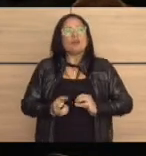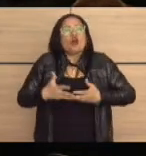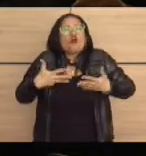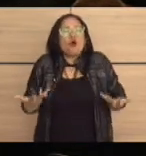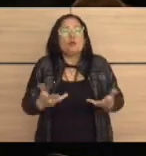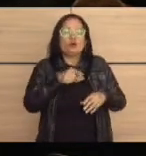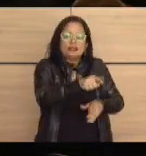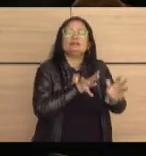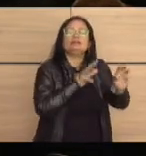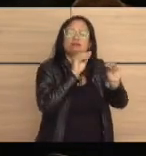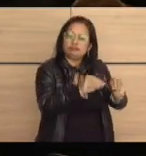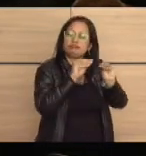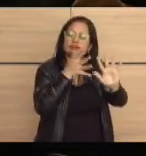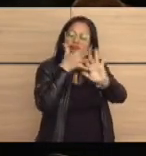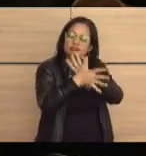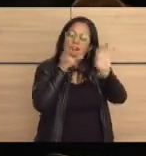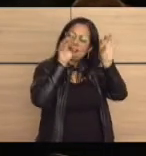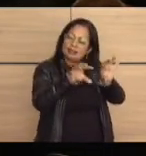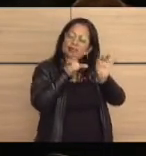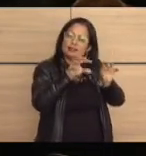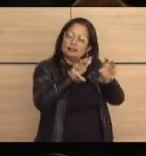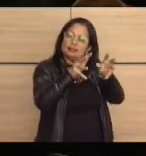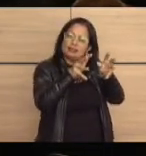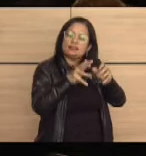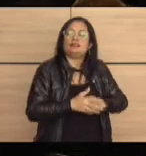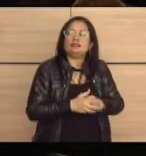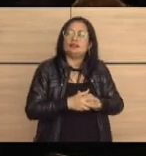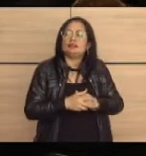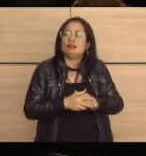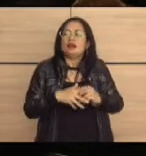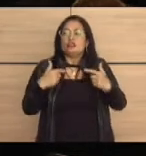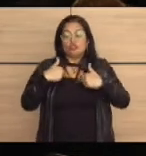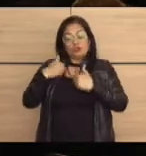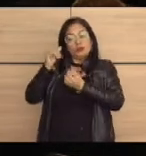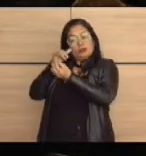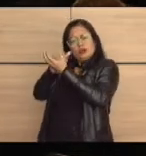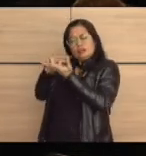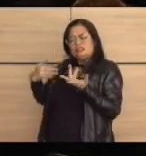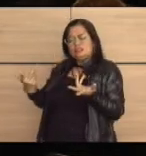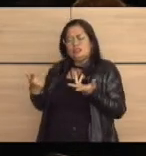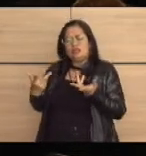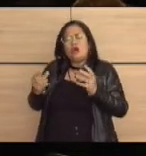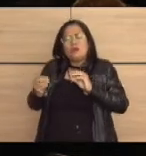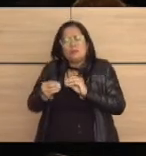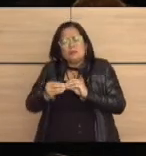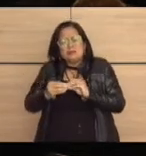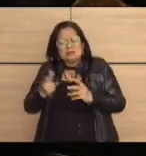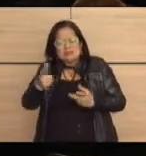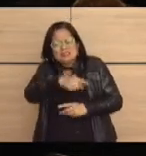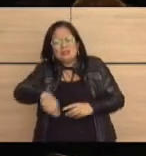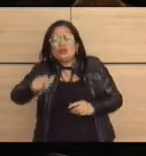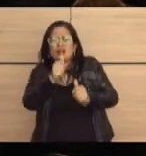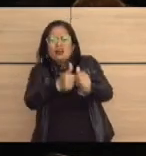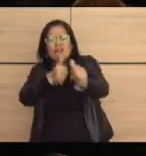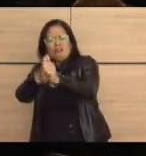Y a mí me gusta mucho entender la pedagogía no tanto como llenar cántaros vacíos, sino como dejar que lo que hay en cada